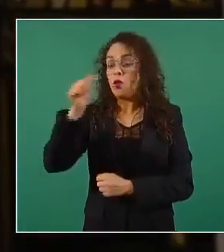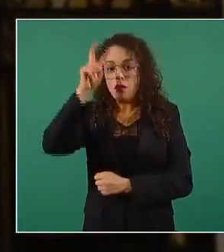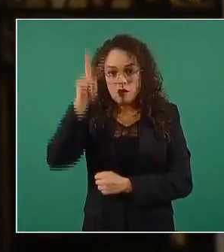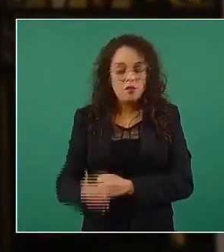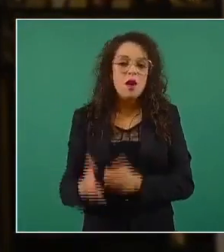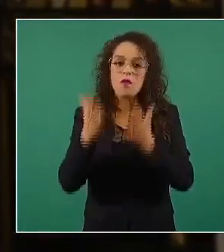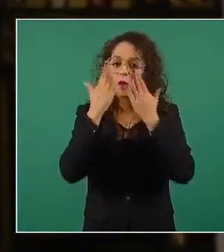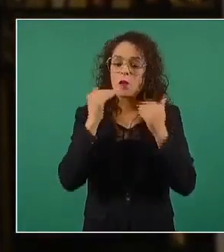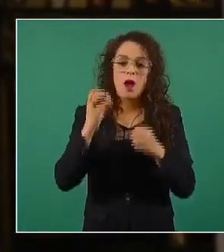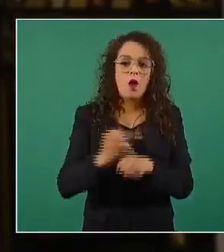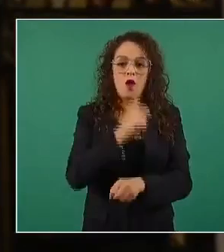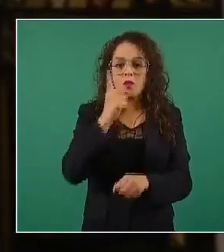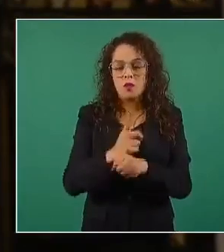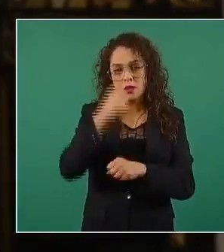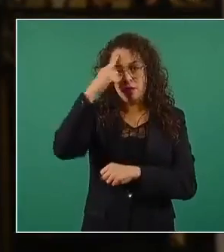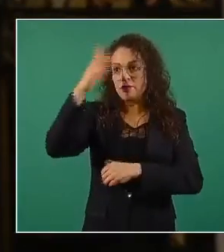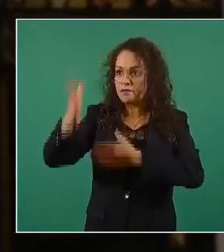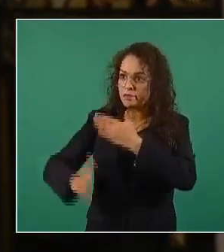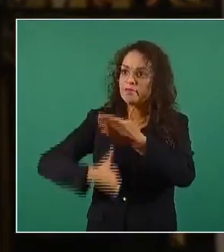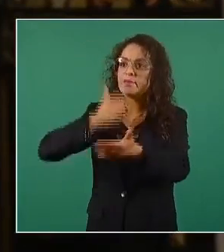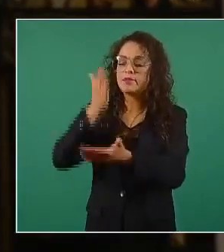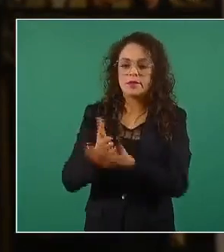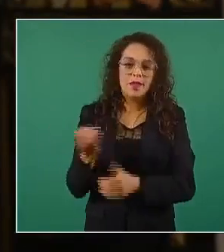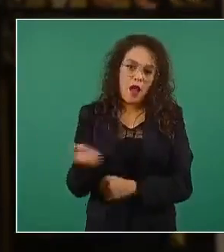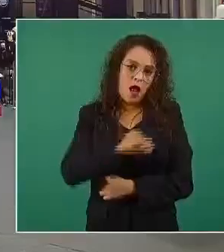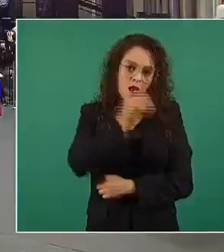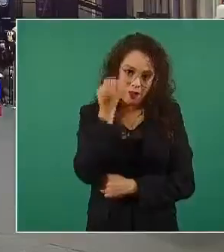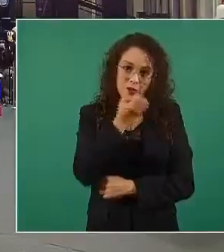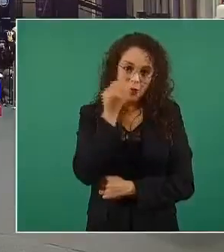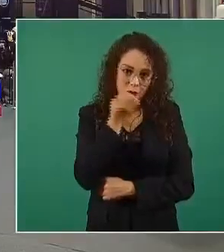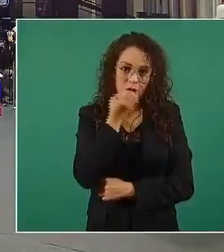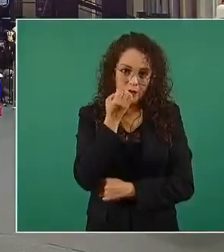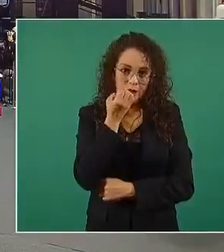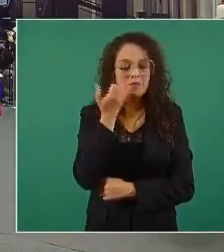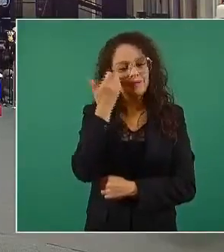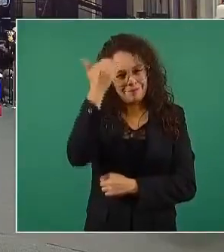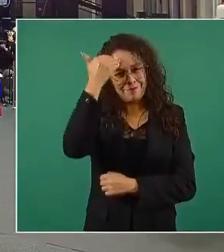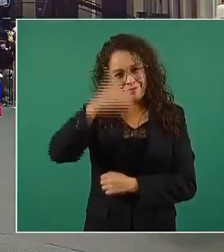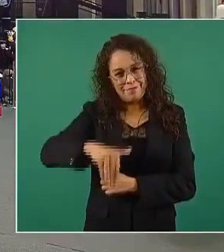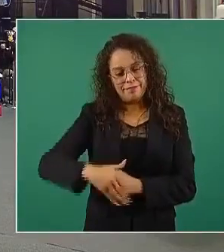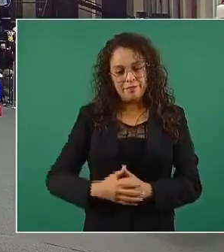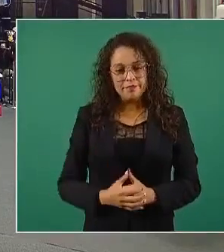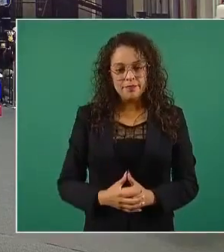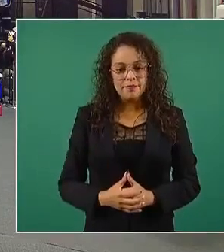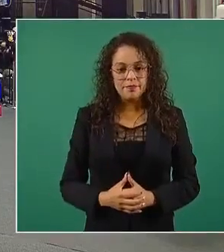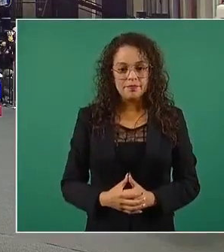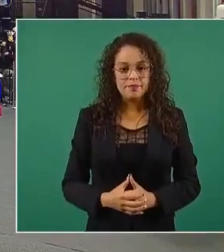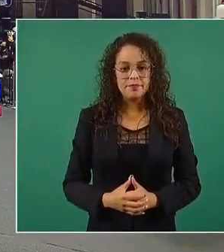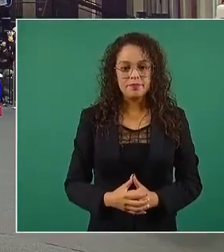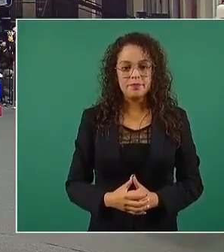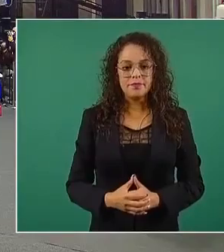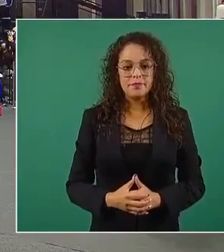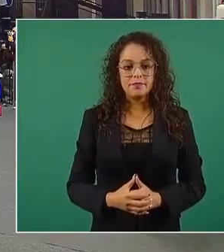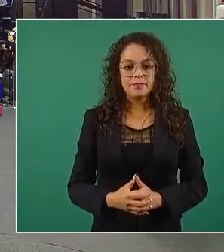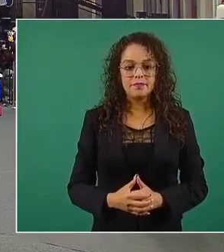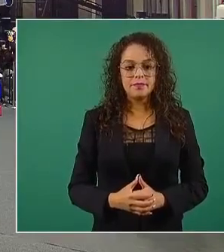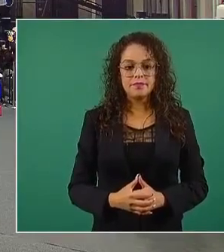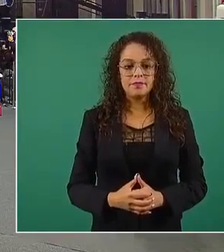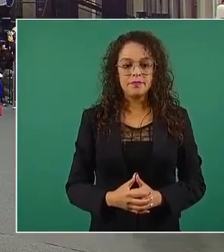oportunidad de asistir a la escuela, al colegio. ¿Lo oí? No oí bien,